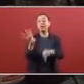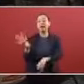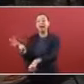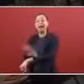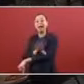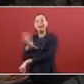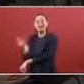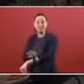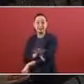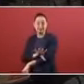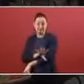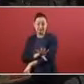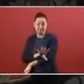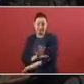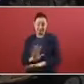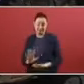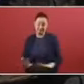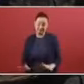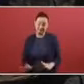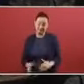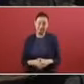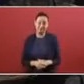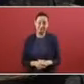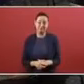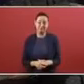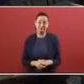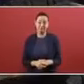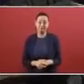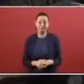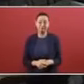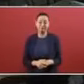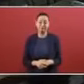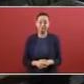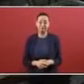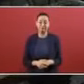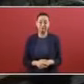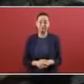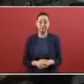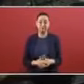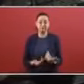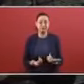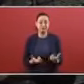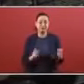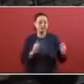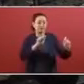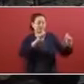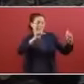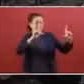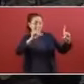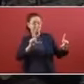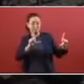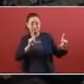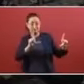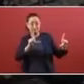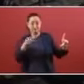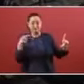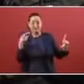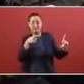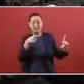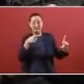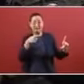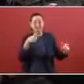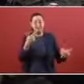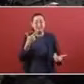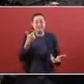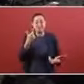De nuevo, el cuadro de funcionarios, de secretarios